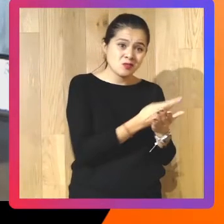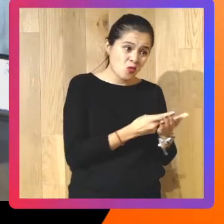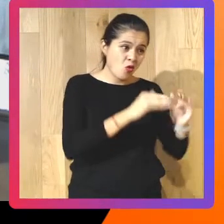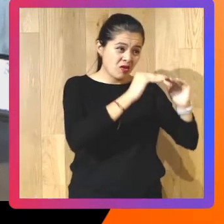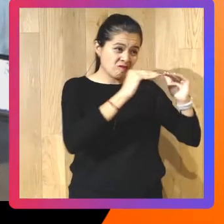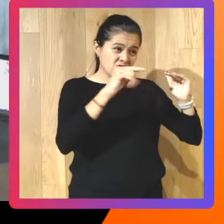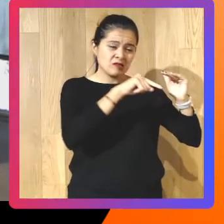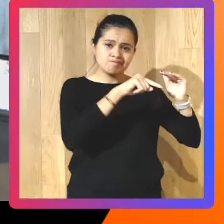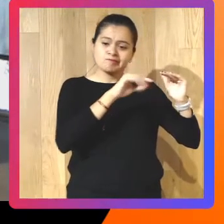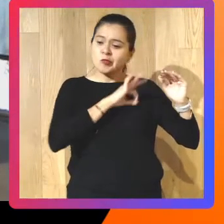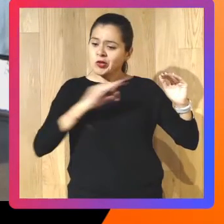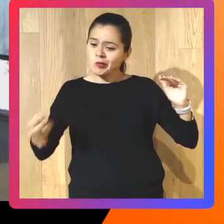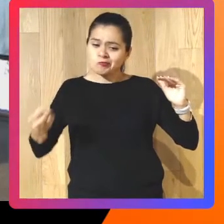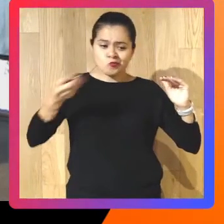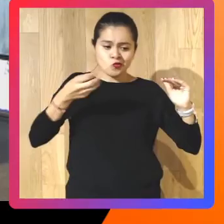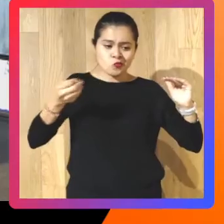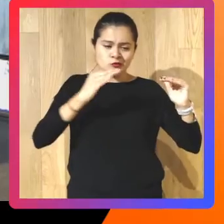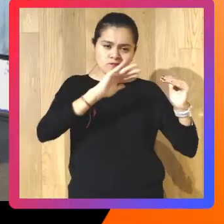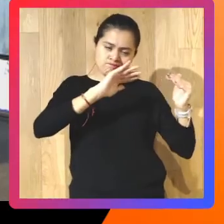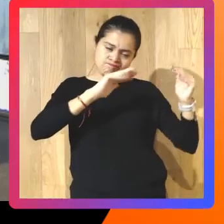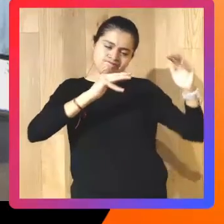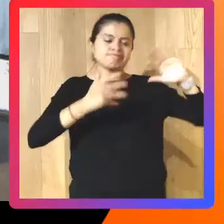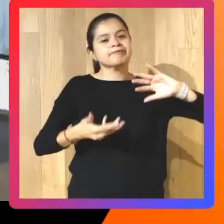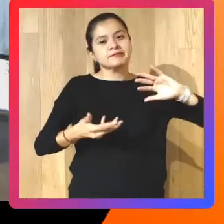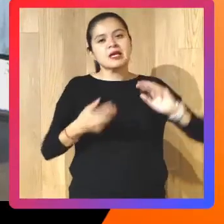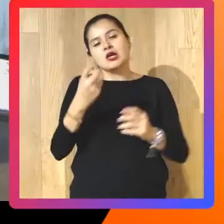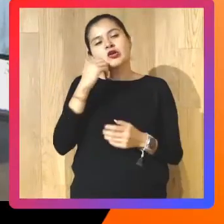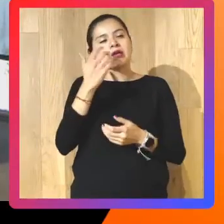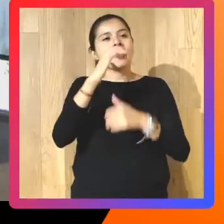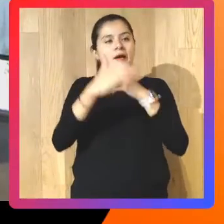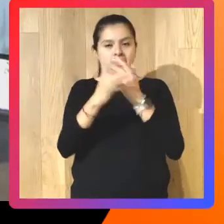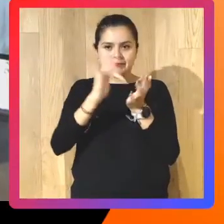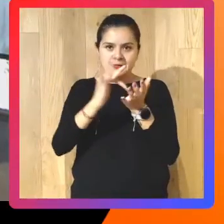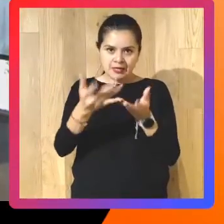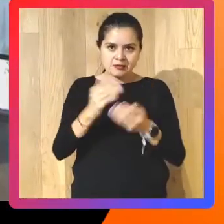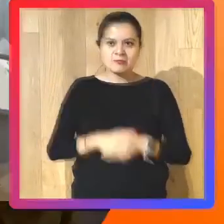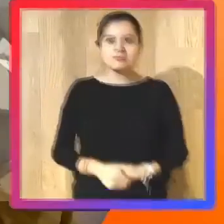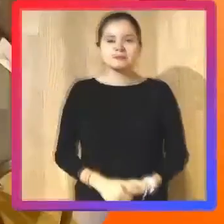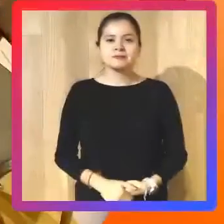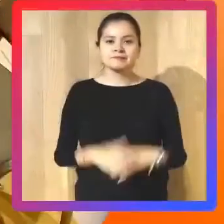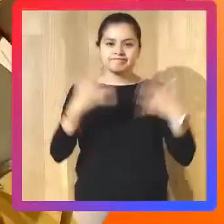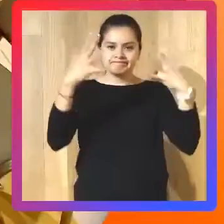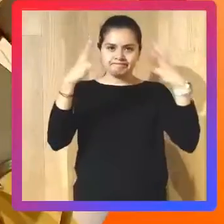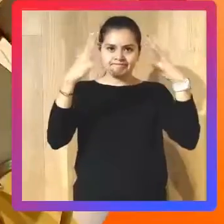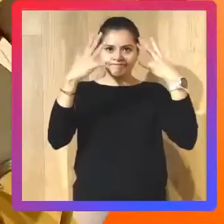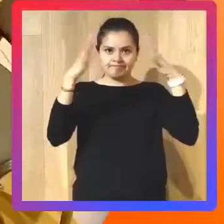pobreza. Básicamente, con eso termino. Gracias.